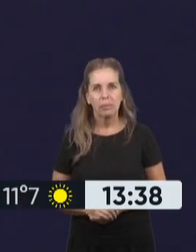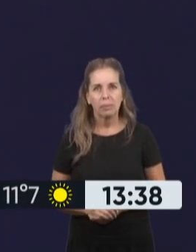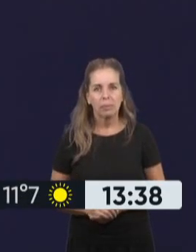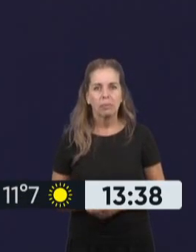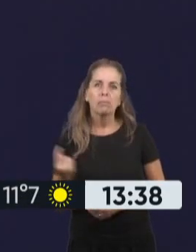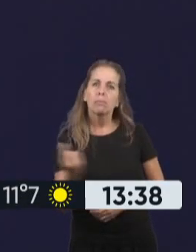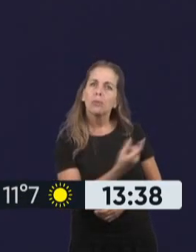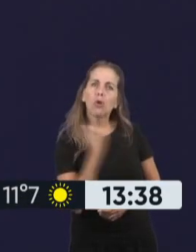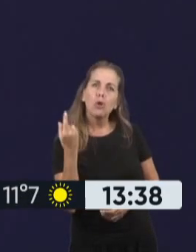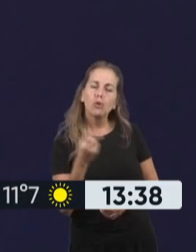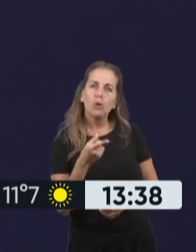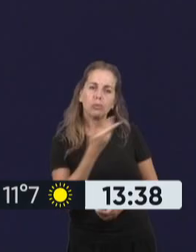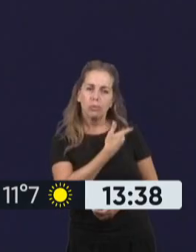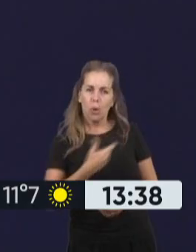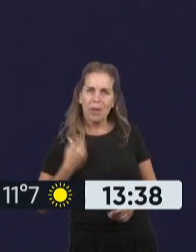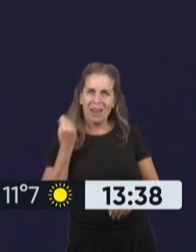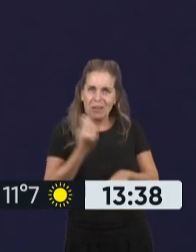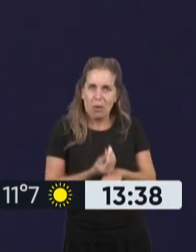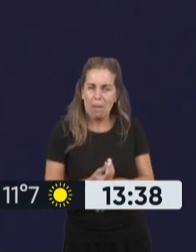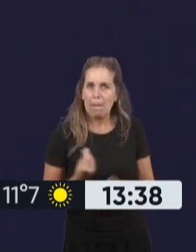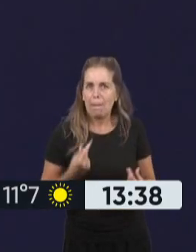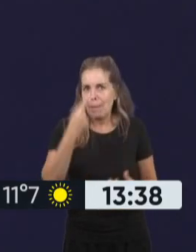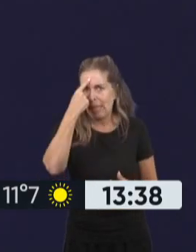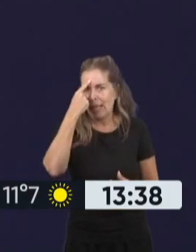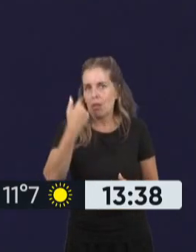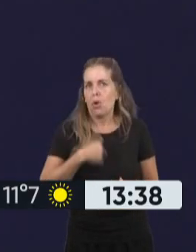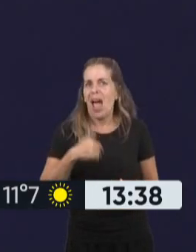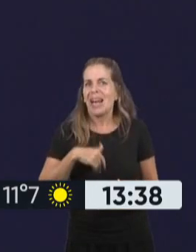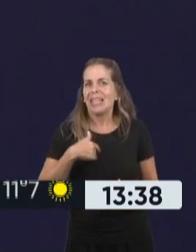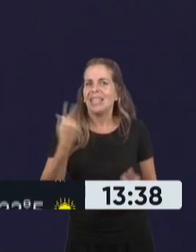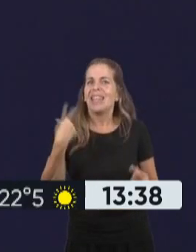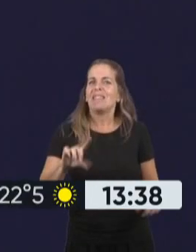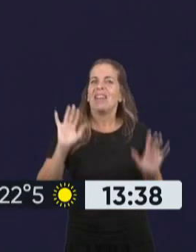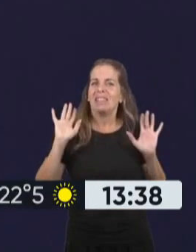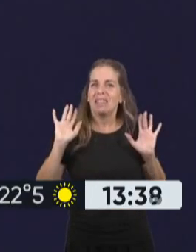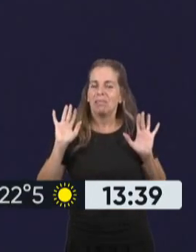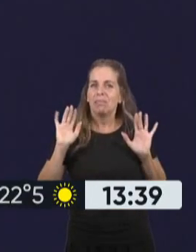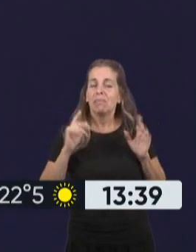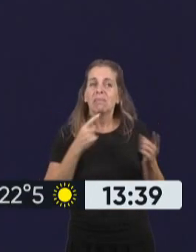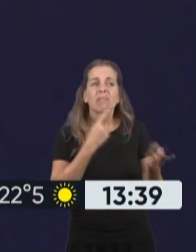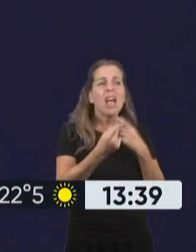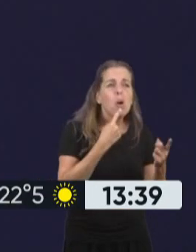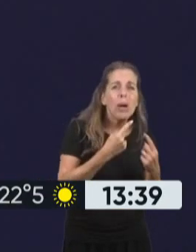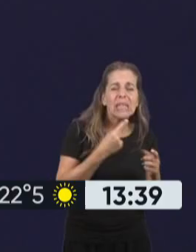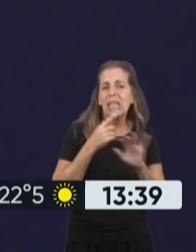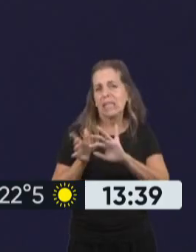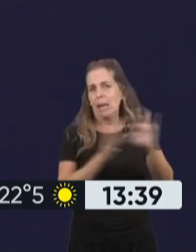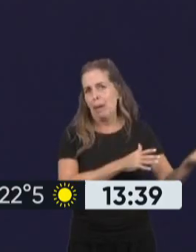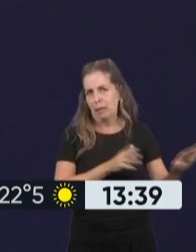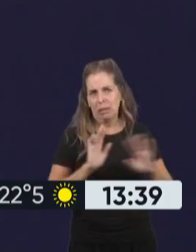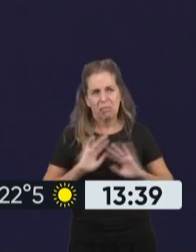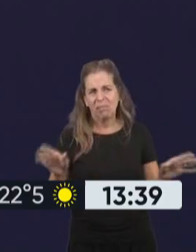nosotros gobernamos para hacer la Argentina distinta, independientemente de las encuestas. Y te repito, no sé las encuestas